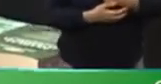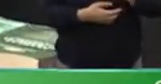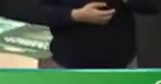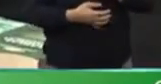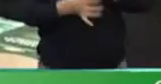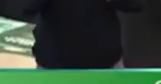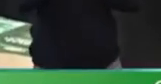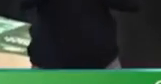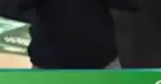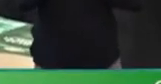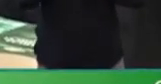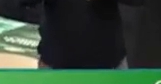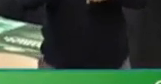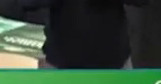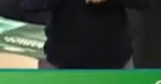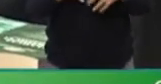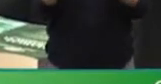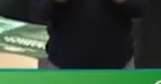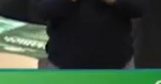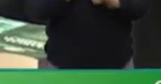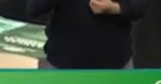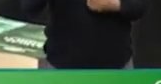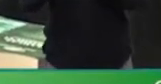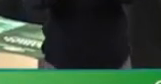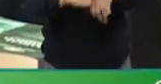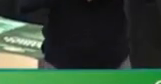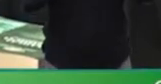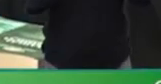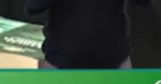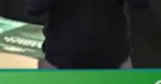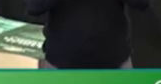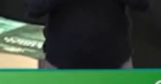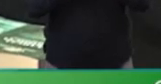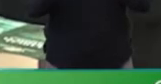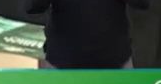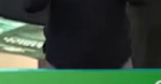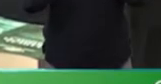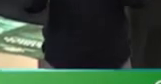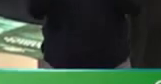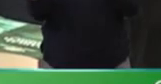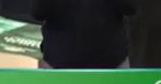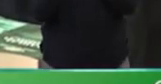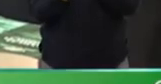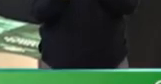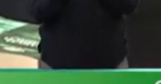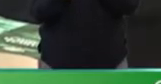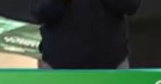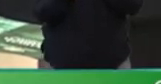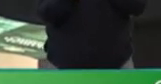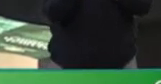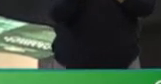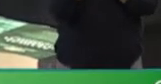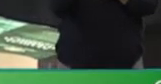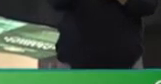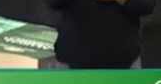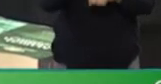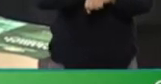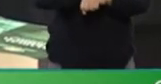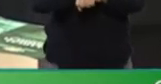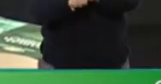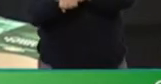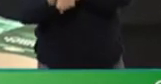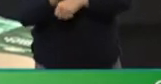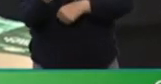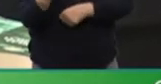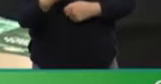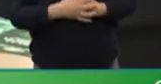asamblea que movimiento ciudadano ha agrupado iones y de ahí se deriva la tolerancia de tiempo